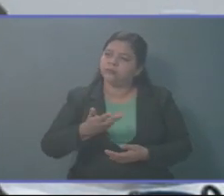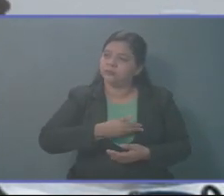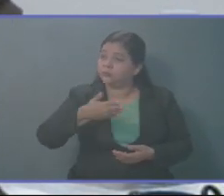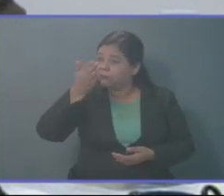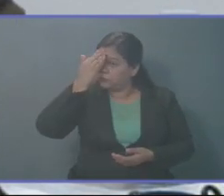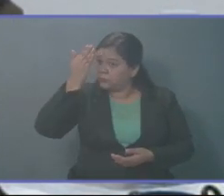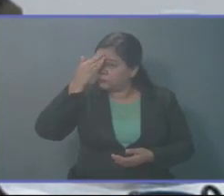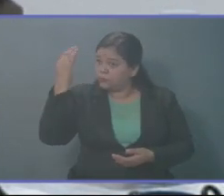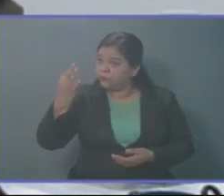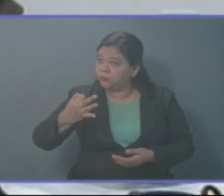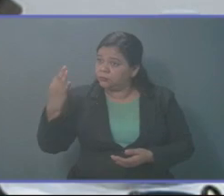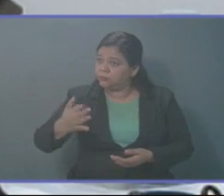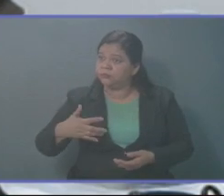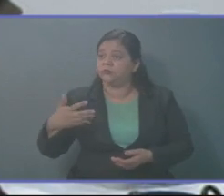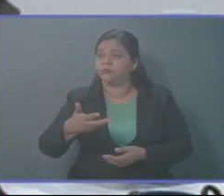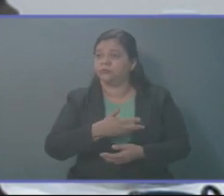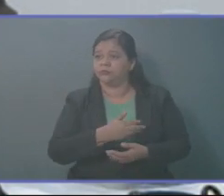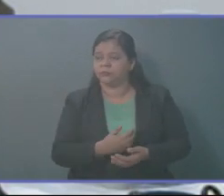las consultas respectivas.